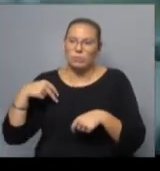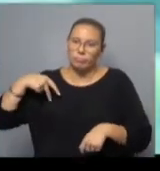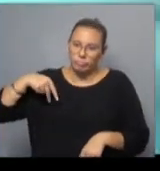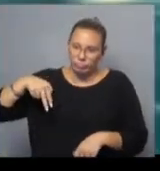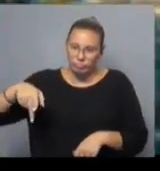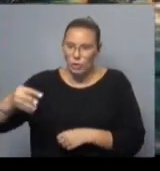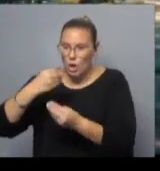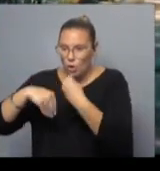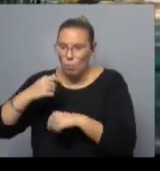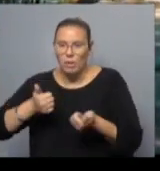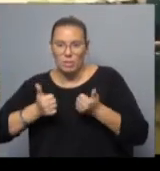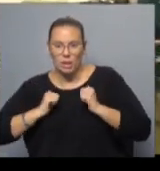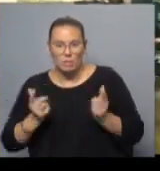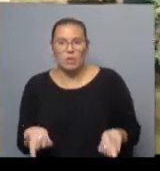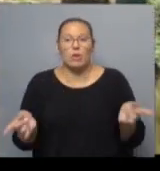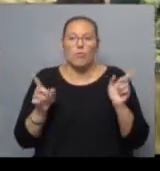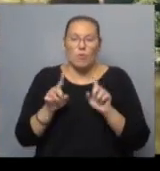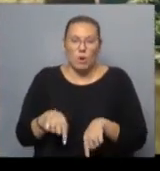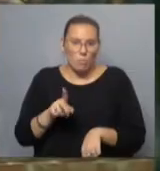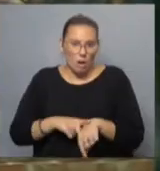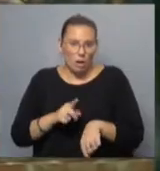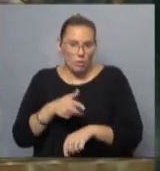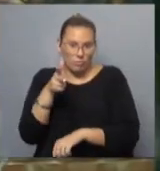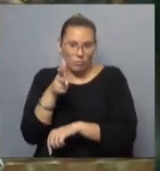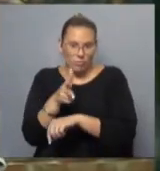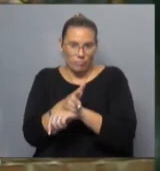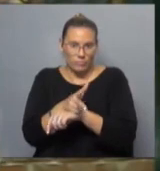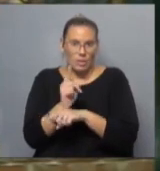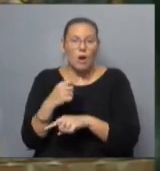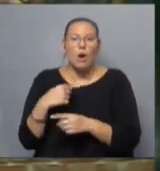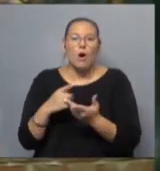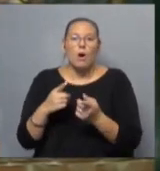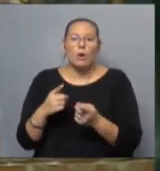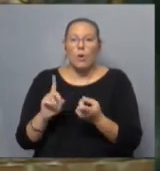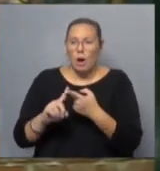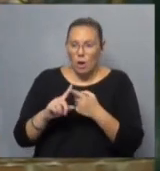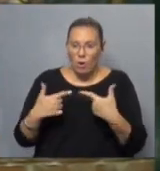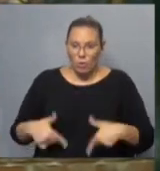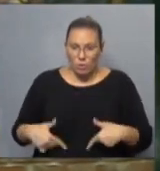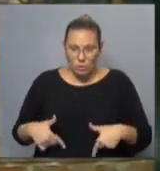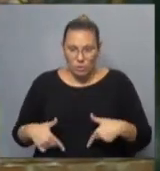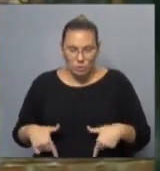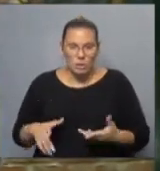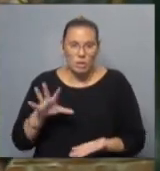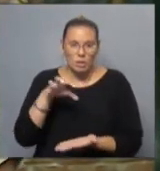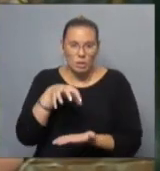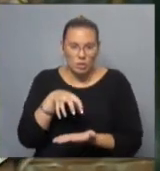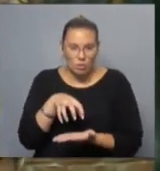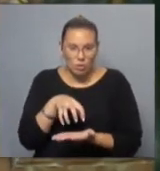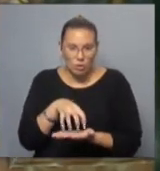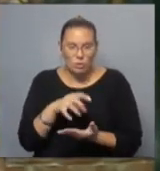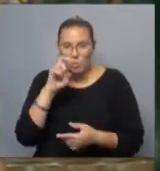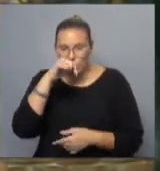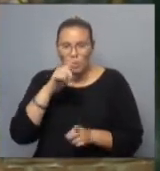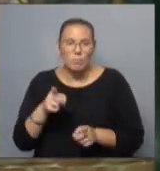base, almuercen, descansen y vuelvan a la hora al set. Tenés que tener un ida y vuelta fuerte con la intendencia, con la oficina de locaciones montevideanas, que es la oficina que regula